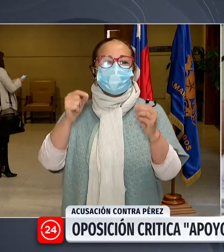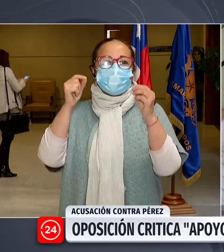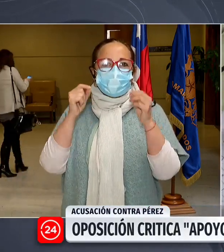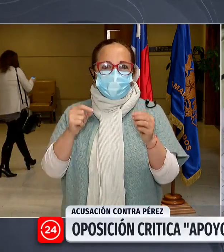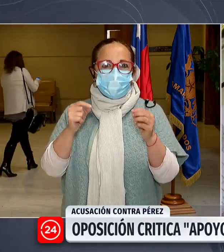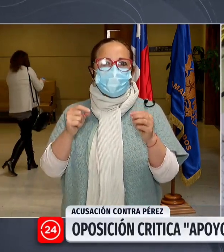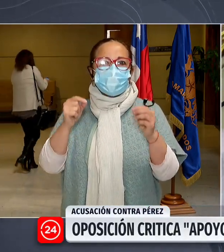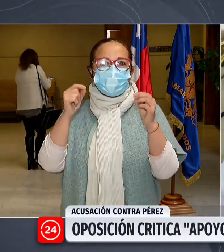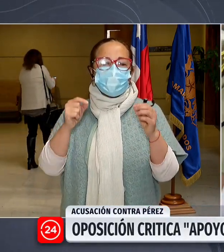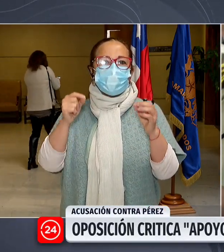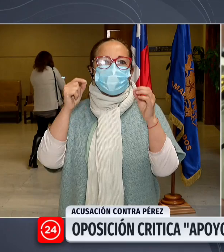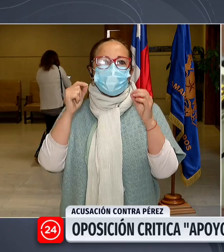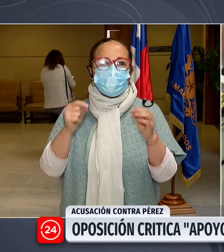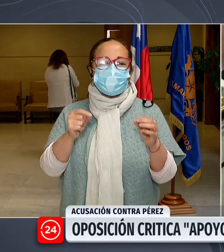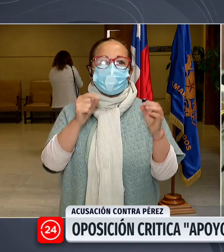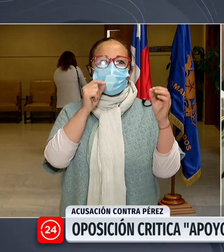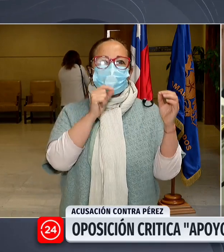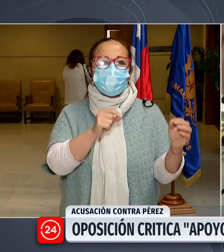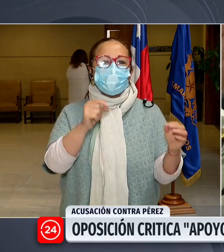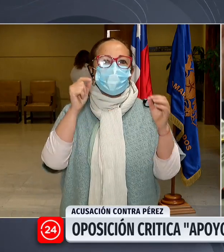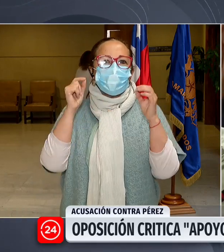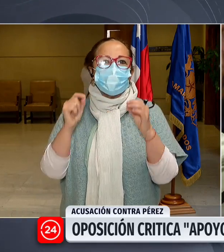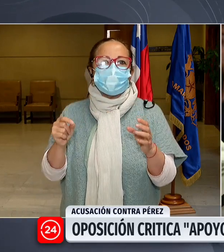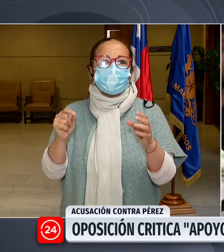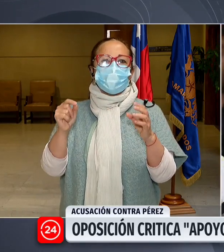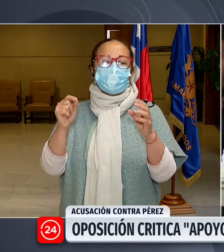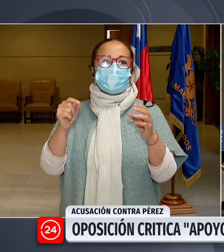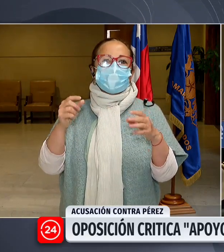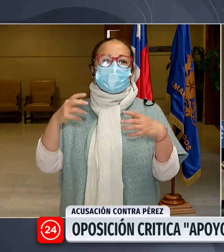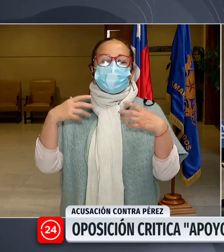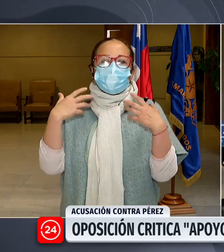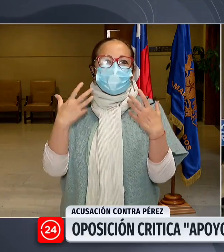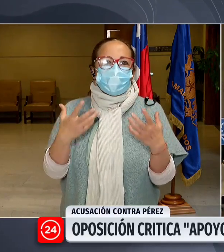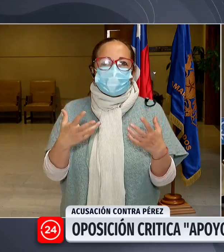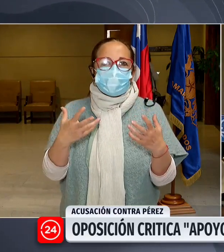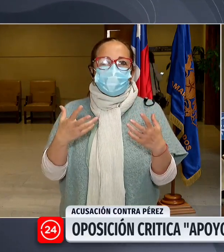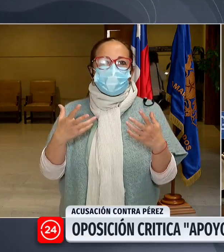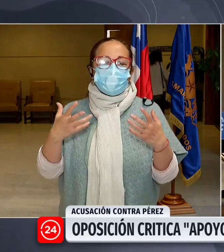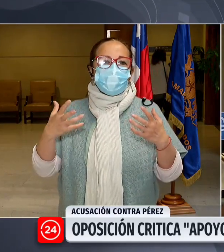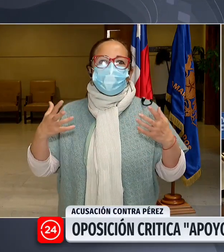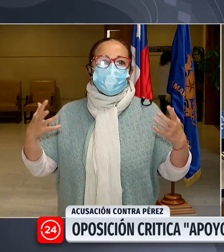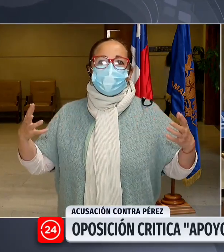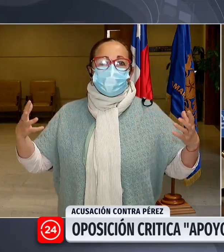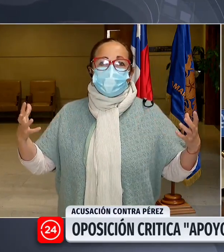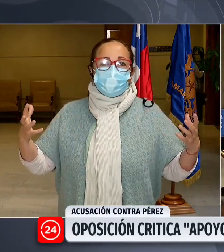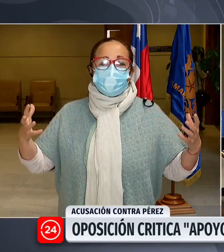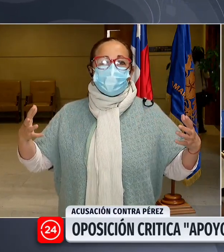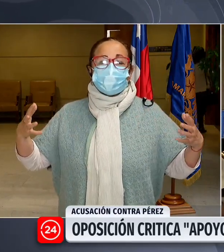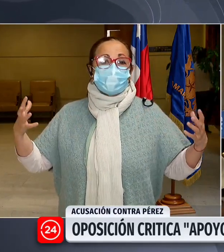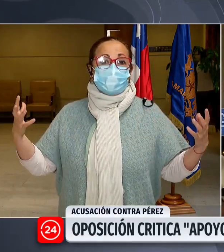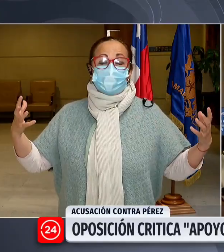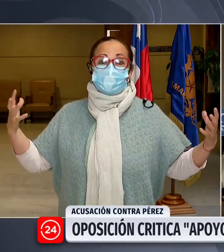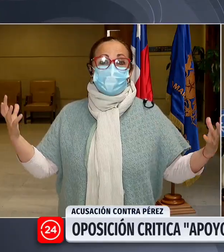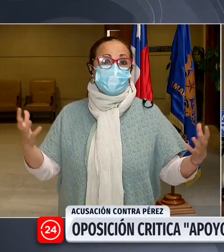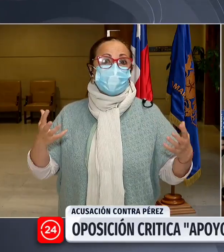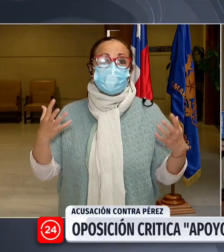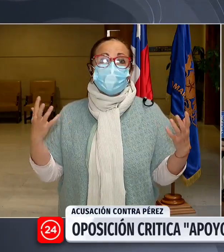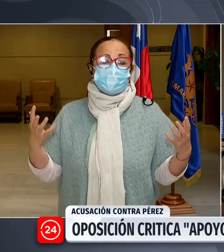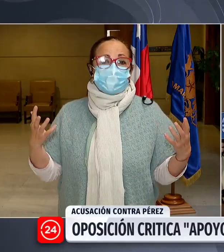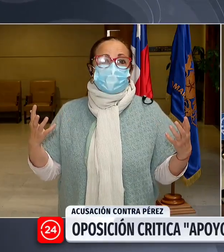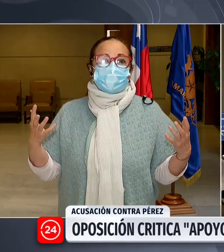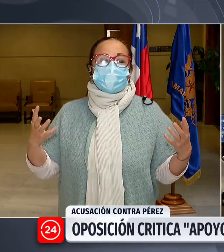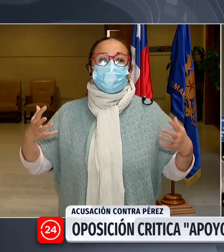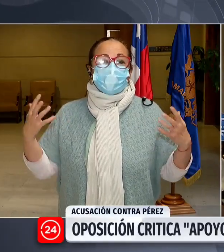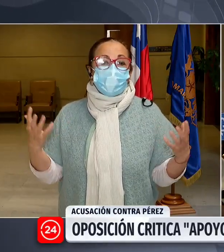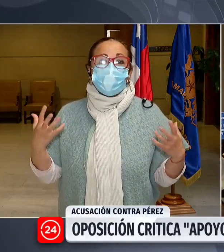cierto?, como un derecho de las personas, tanto individual como colectivo. Y frente a esa situación no pueden haber, ¿no es cierto?, estas represiones que